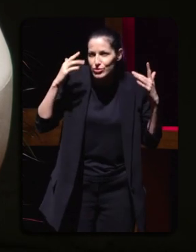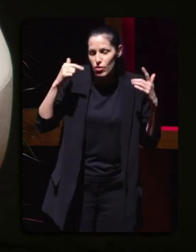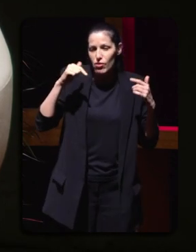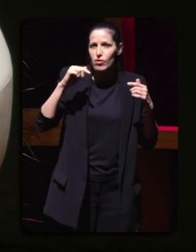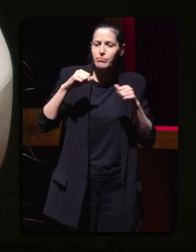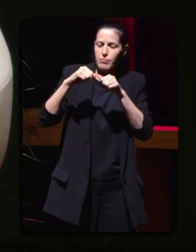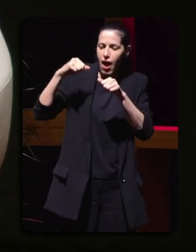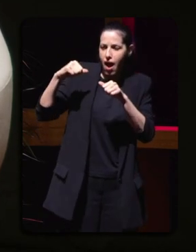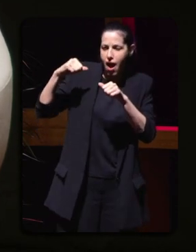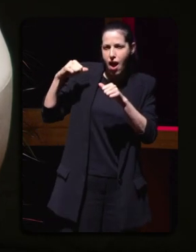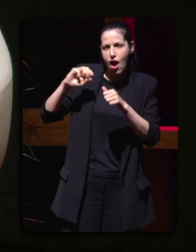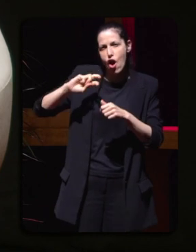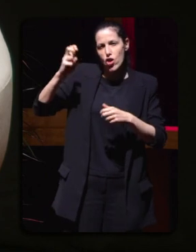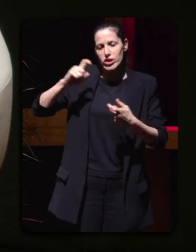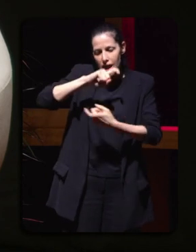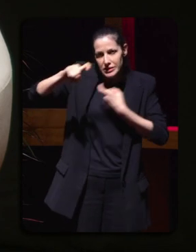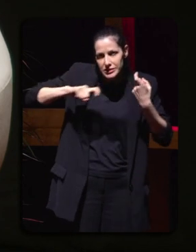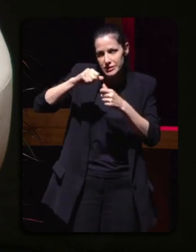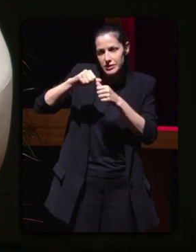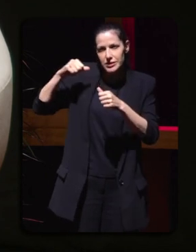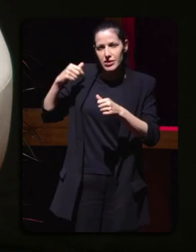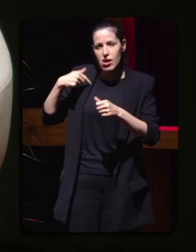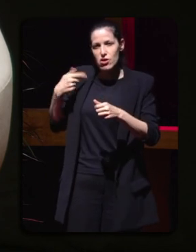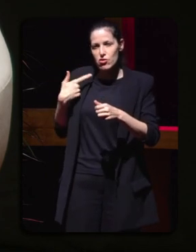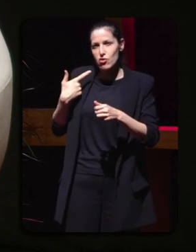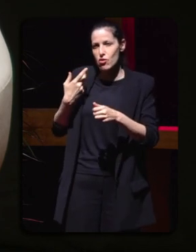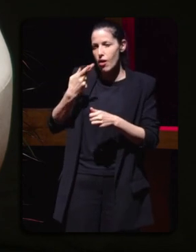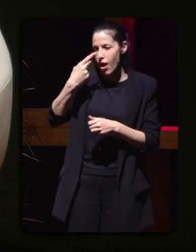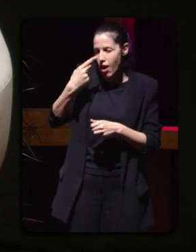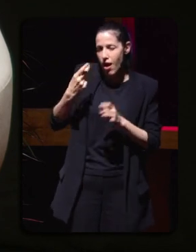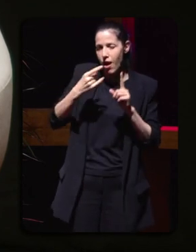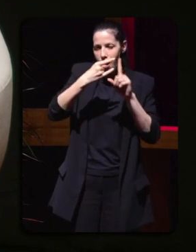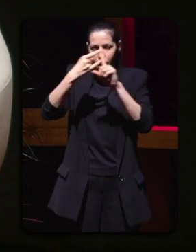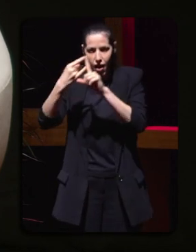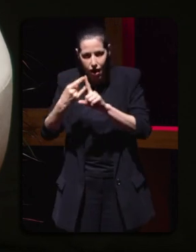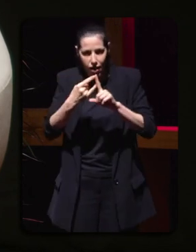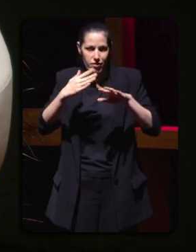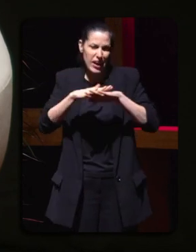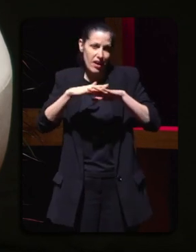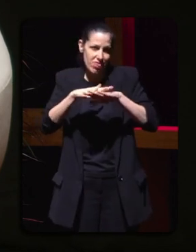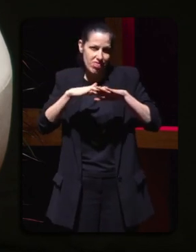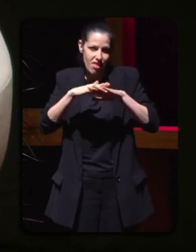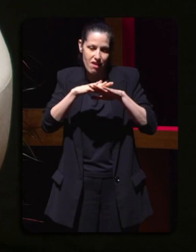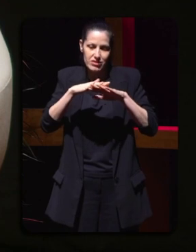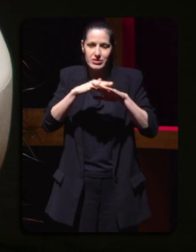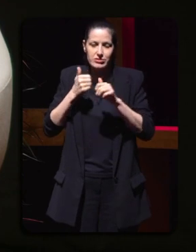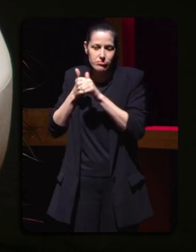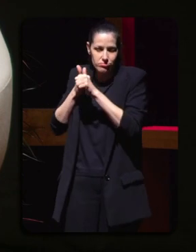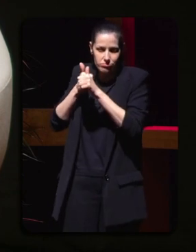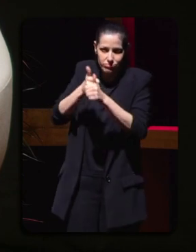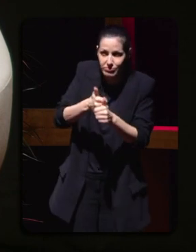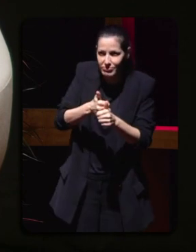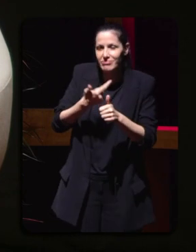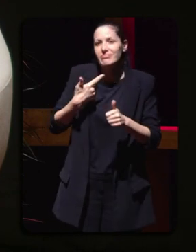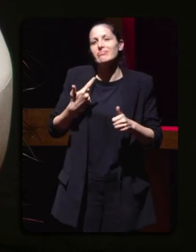en otras ediciones por redes y decía Qué Guay esto que que montan Yo decía así tampoco hay tantas opinando Igual me